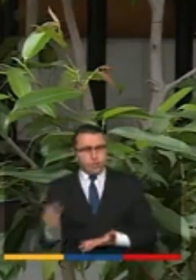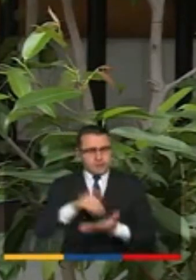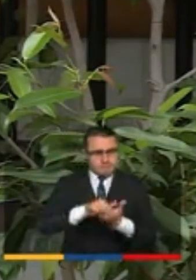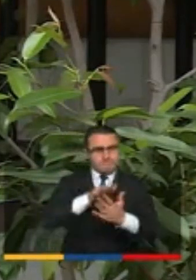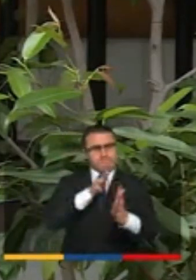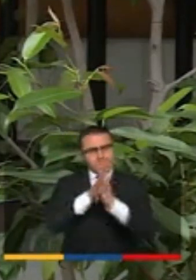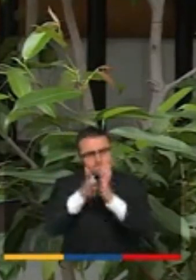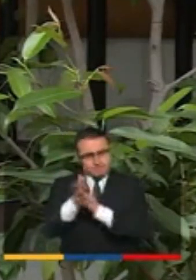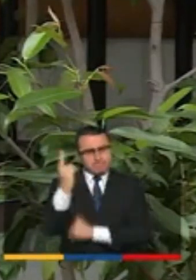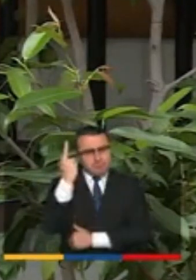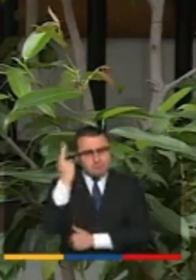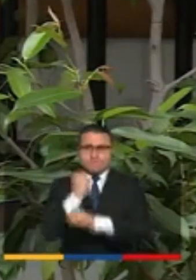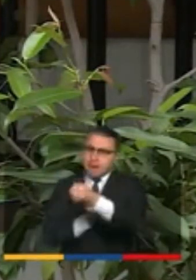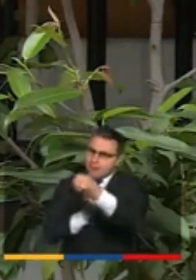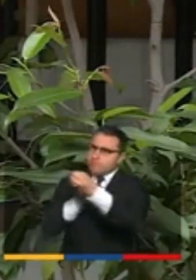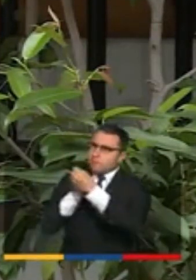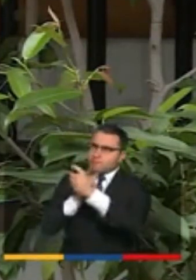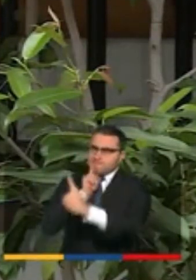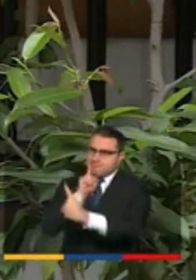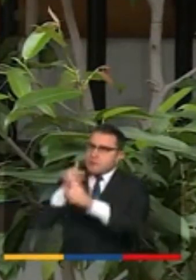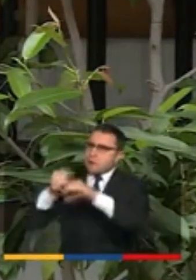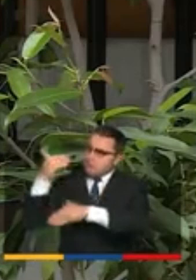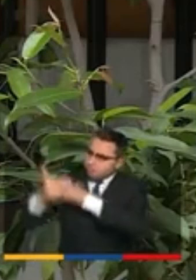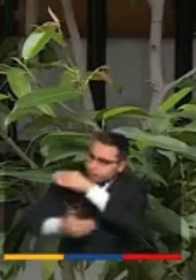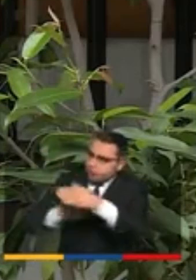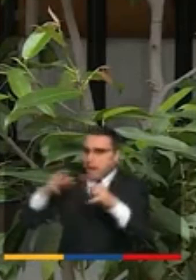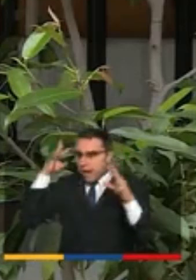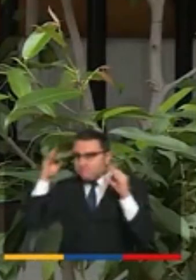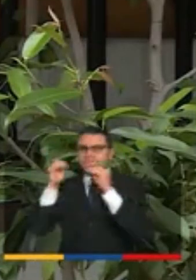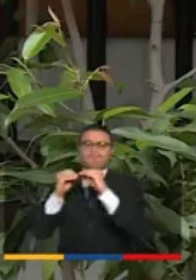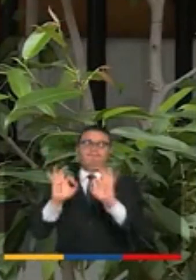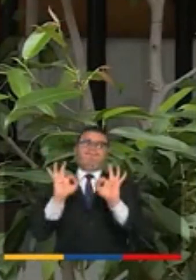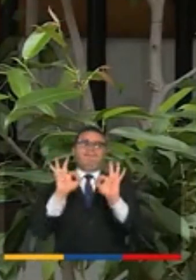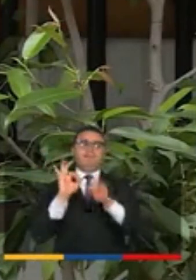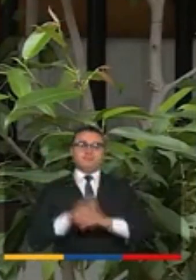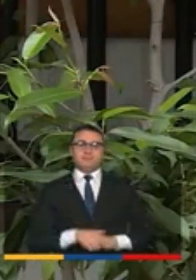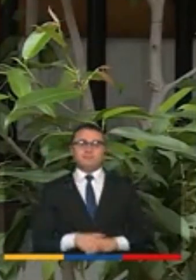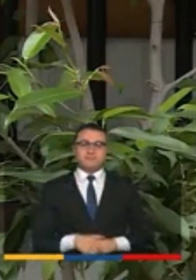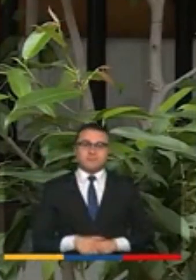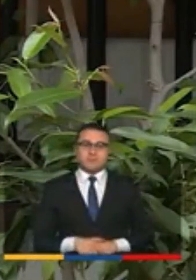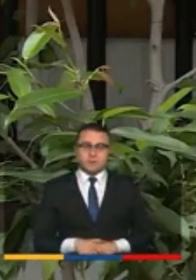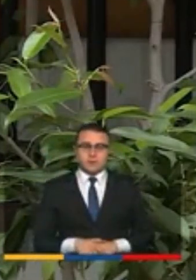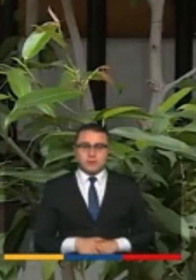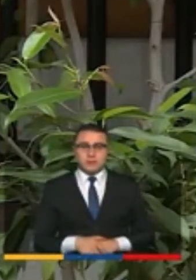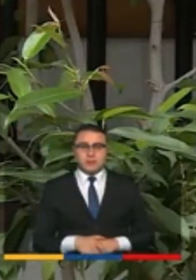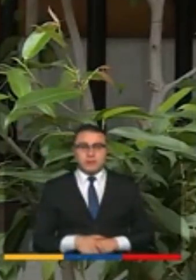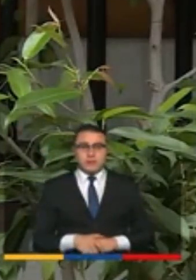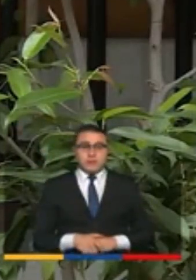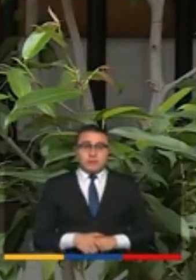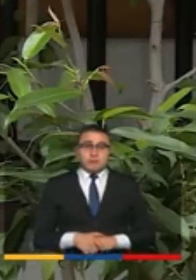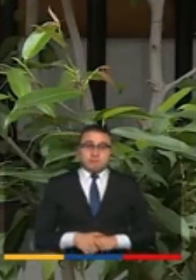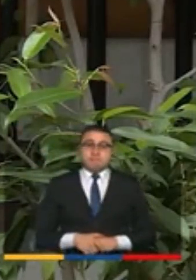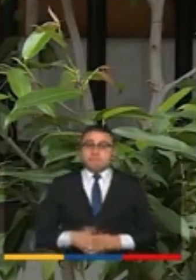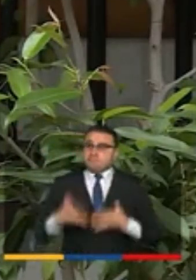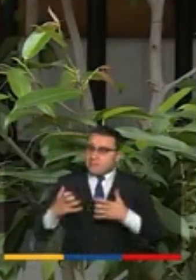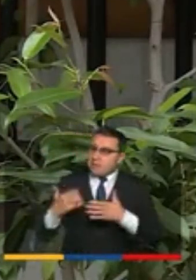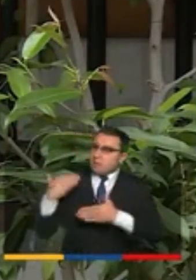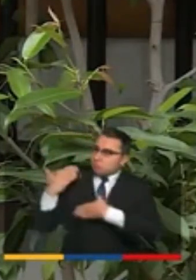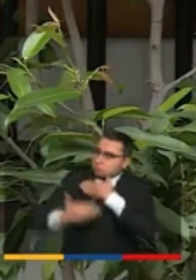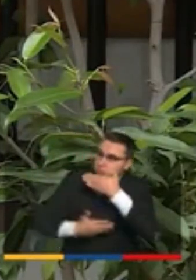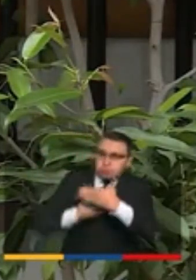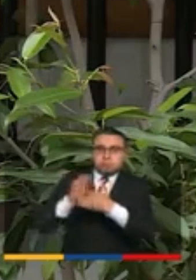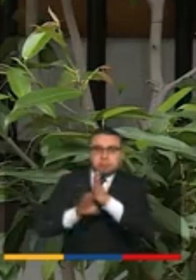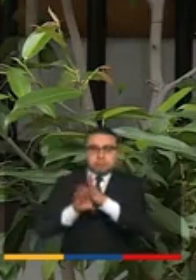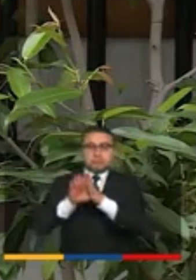parte de nuestro país para que este proceso llegue a buen puerto. Con el objetivo de avanzar en darle seguridad energética a